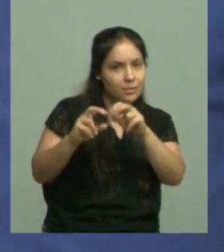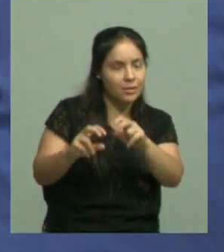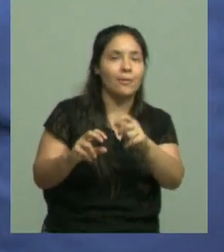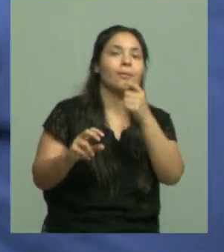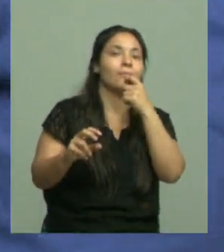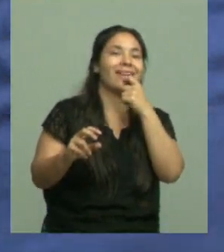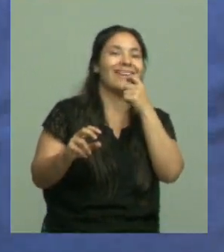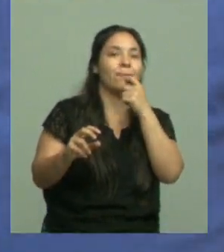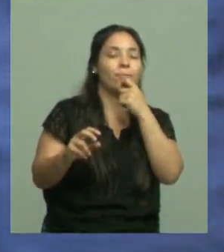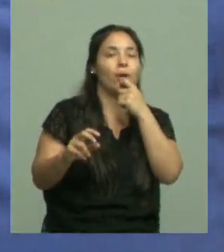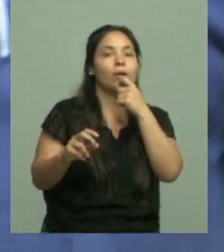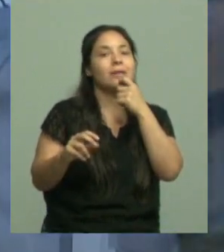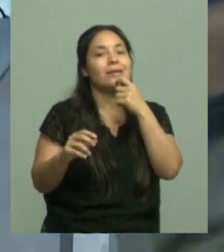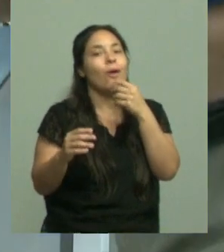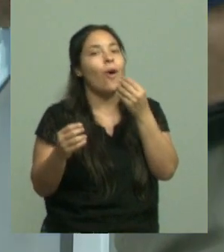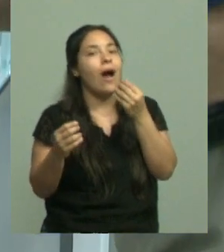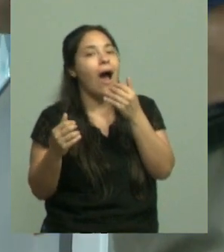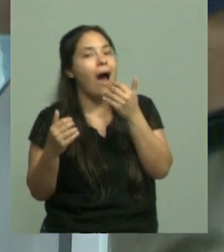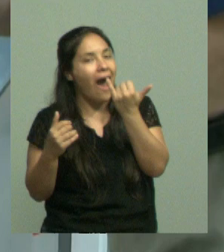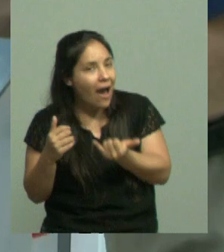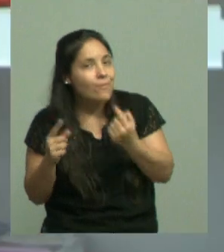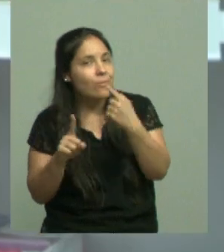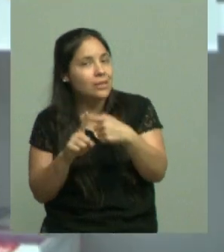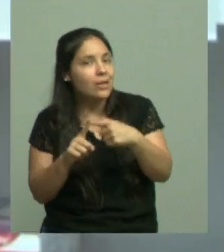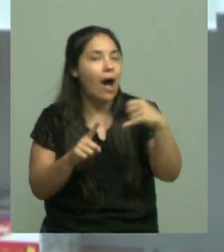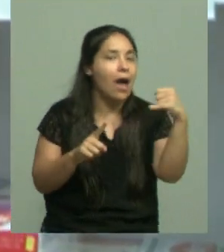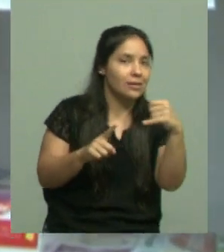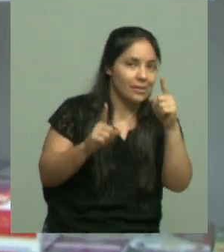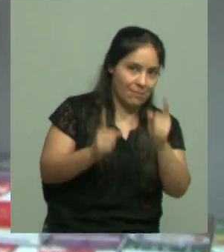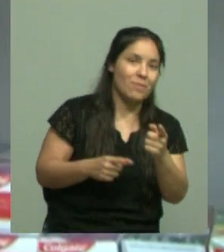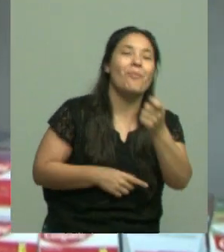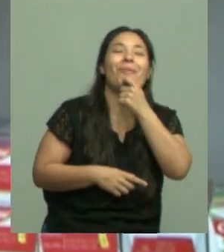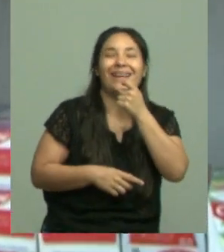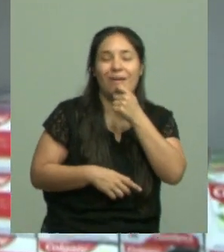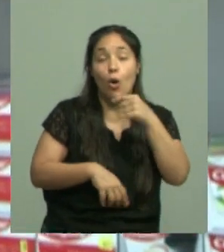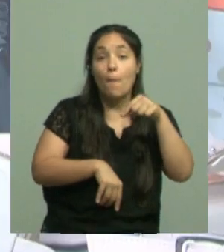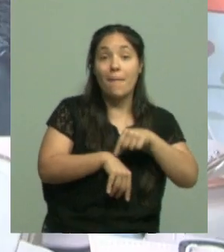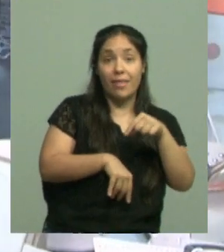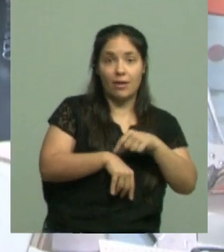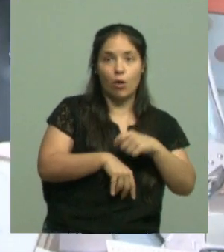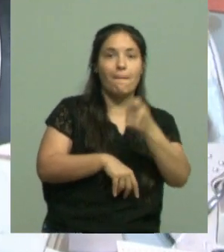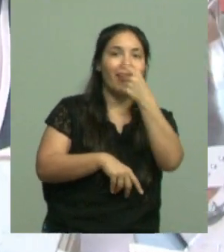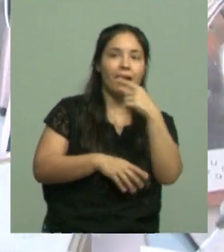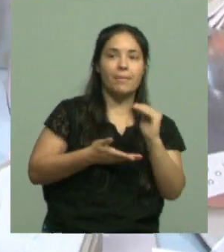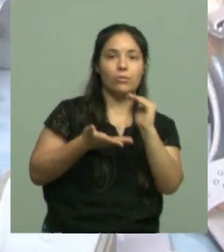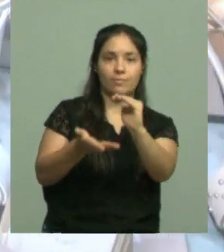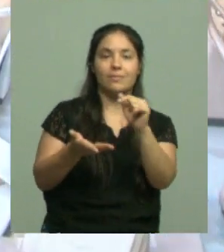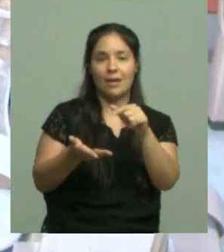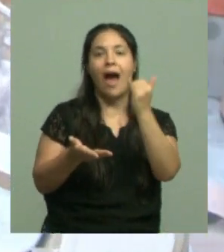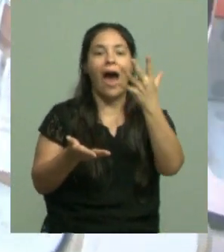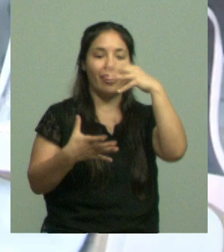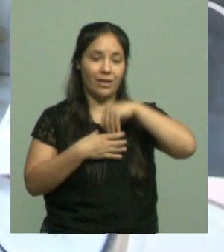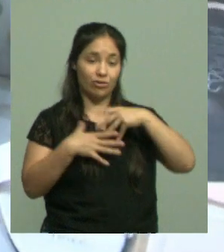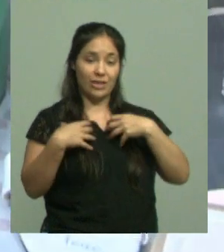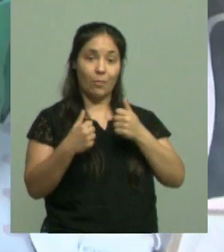O sea, te voy a dar un medicamento, pero bueno, hay efectos adversos. Tratemos de que esos efectos adversos no